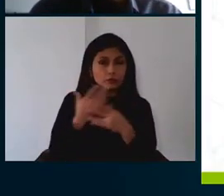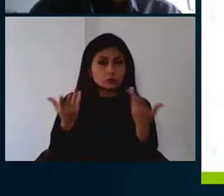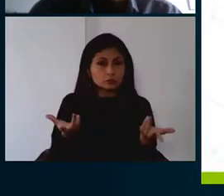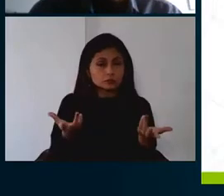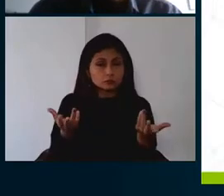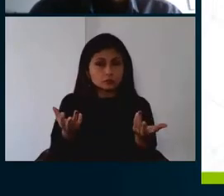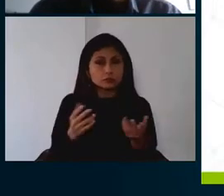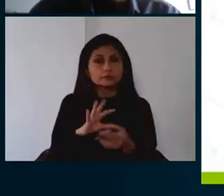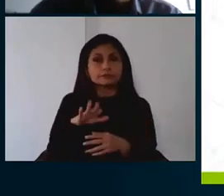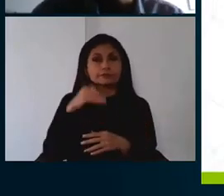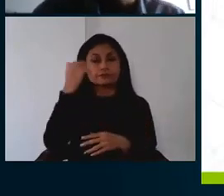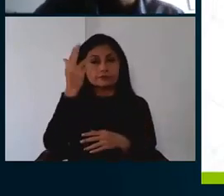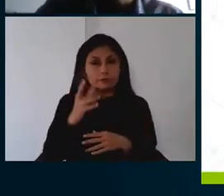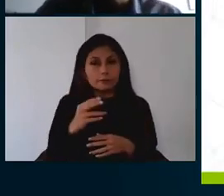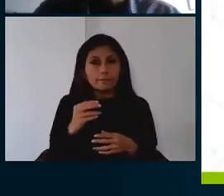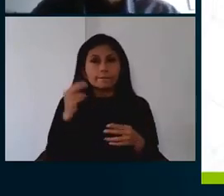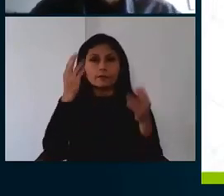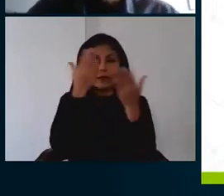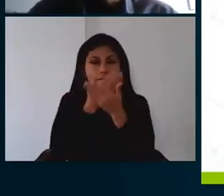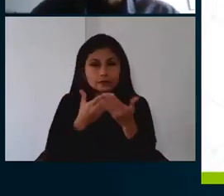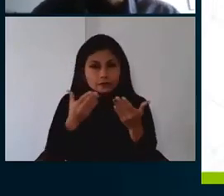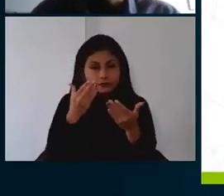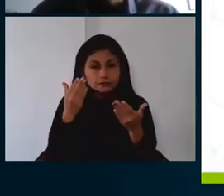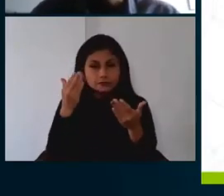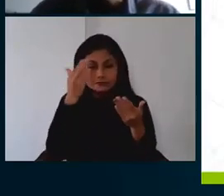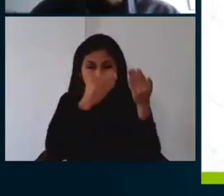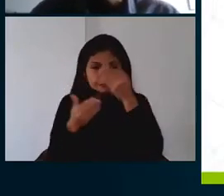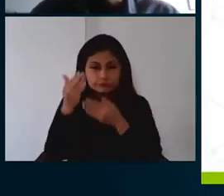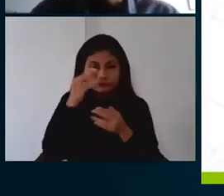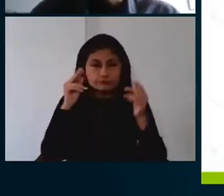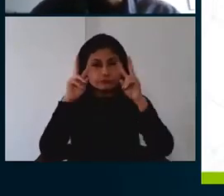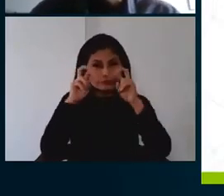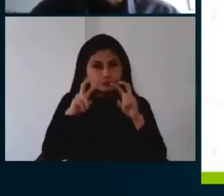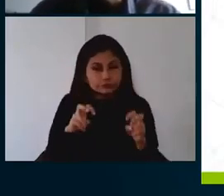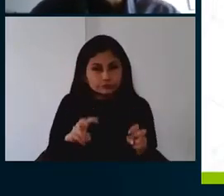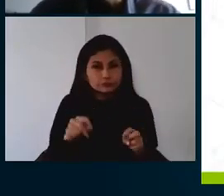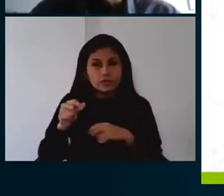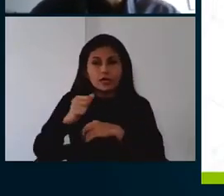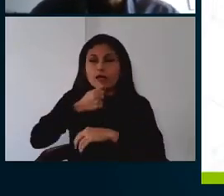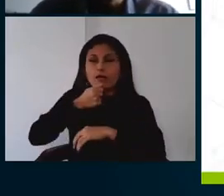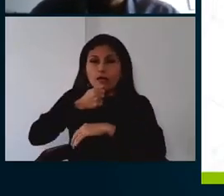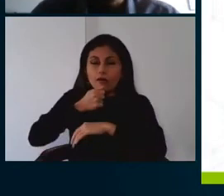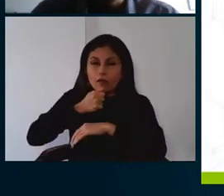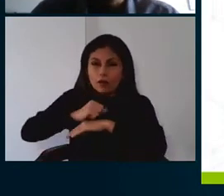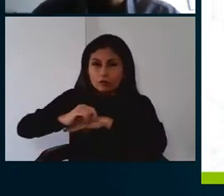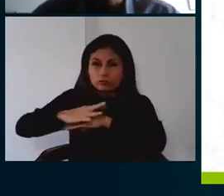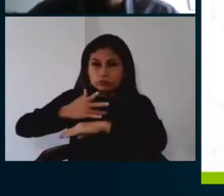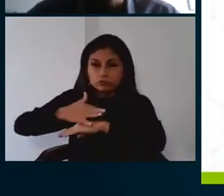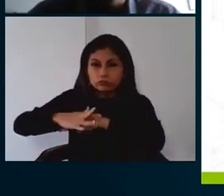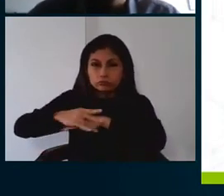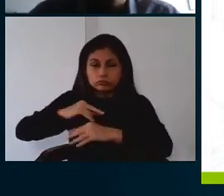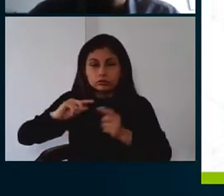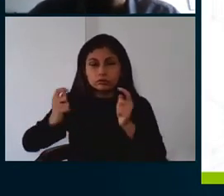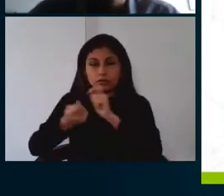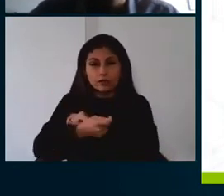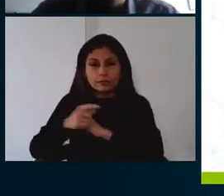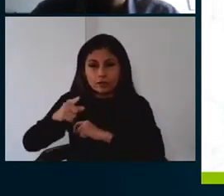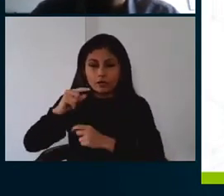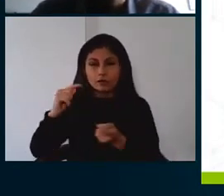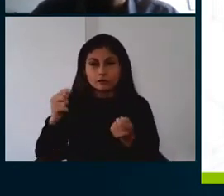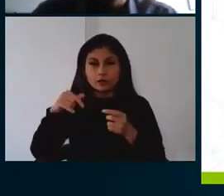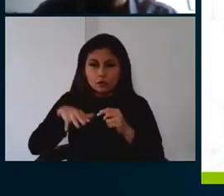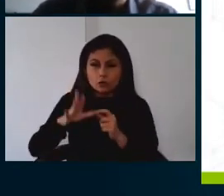Y en efecto, cuando uno sigue analizando cómo es el comportamiento de las dinámicas del agua, uno ya empieza a percibir que sí, que realmente hay